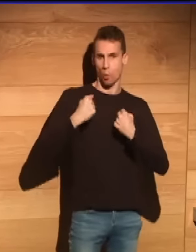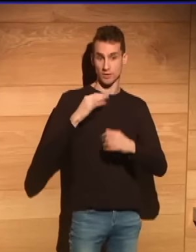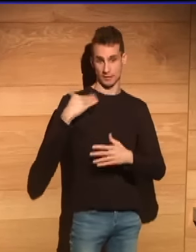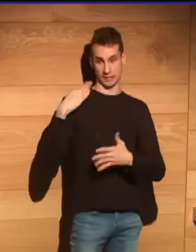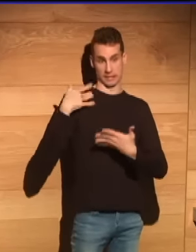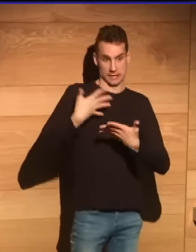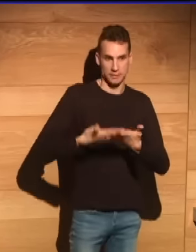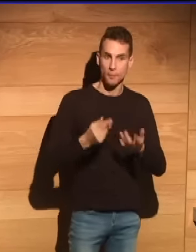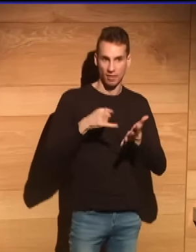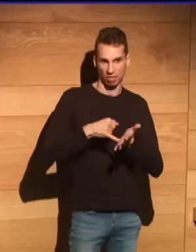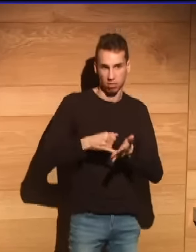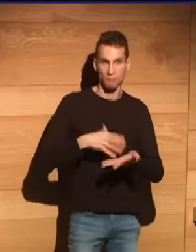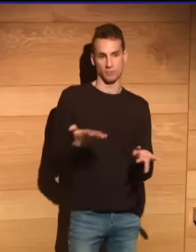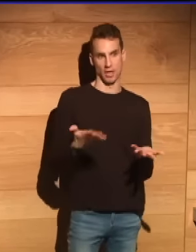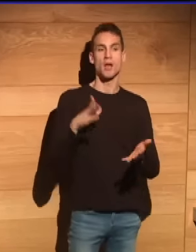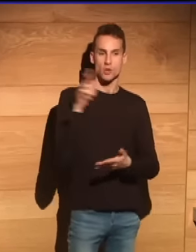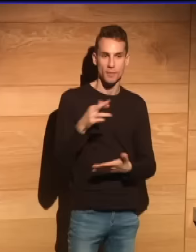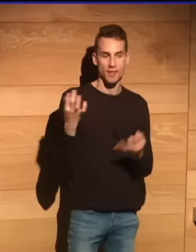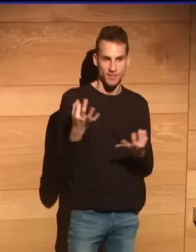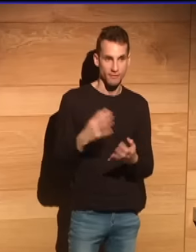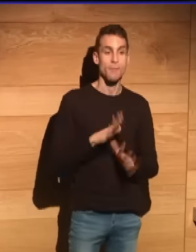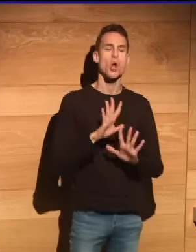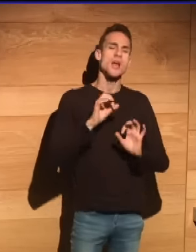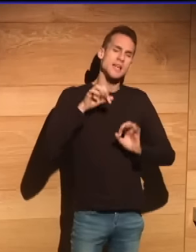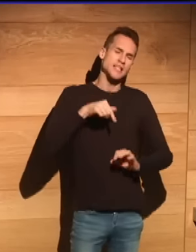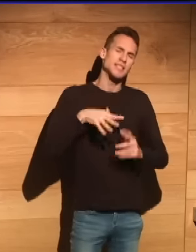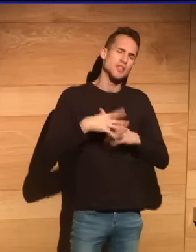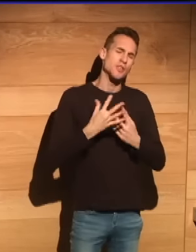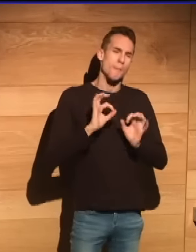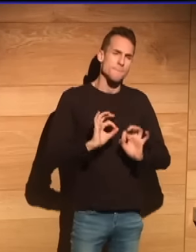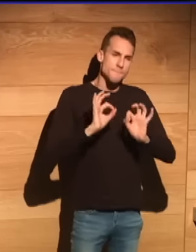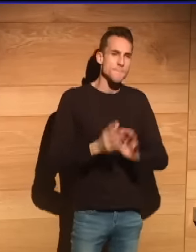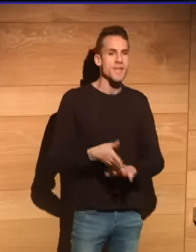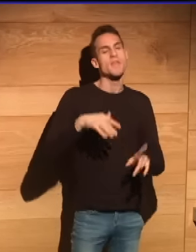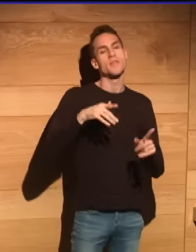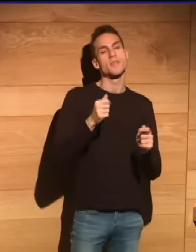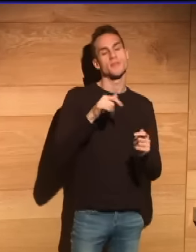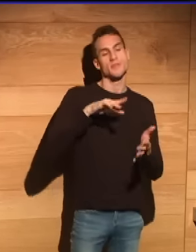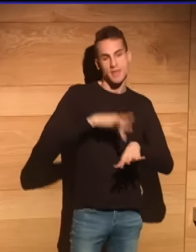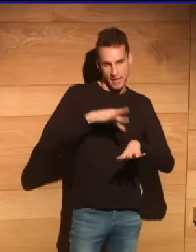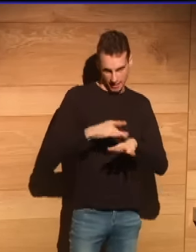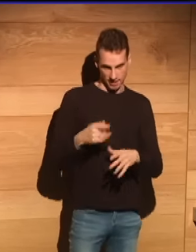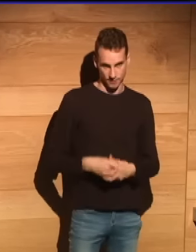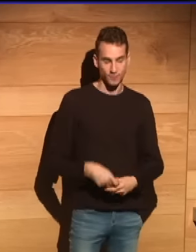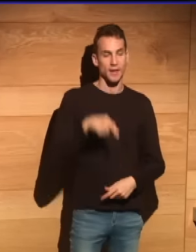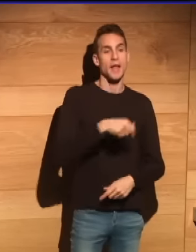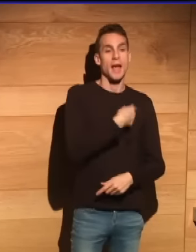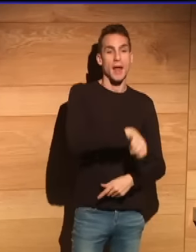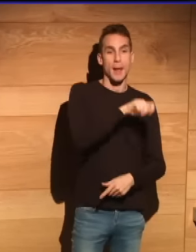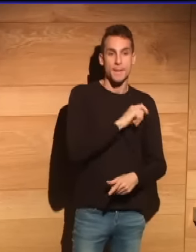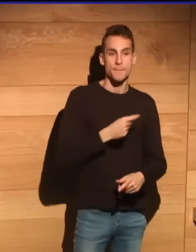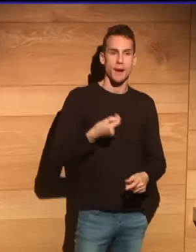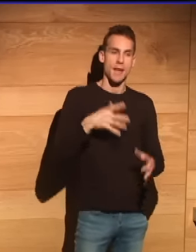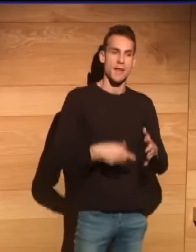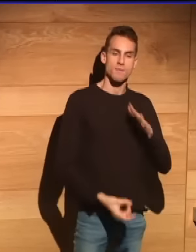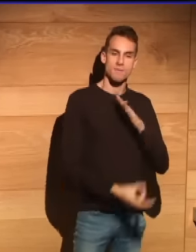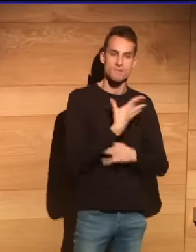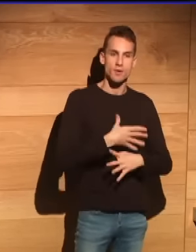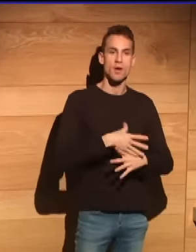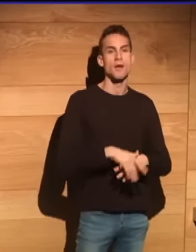ahora en clave digital. El emprendimiento es clave. En España vamos a crear fondos de inversión público-privados